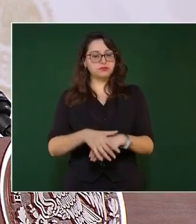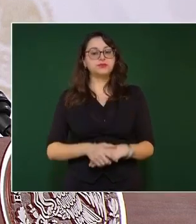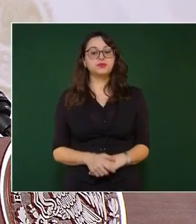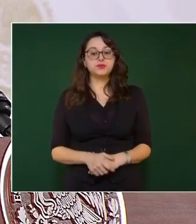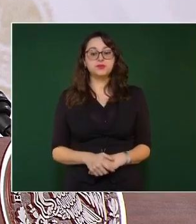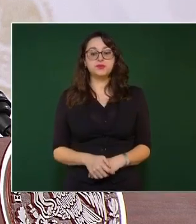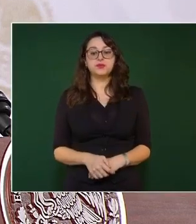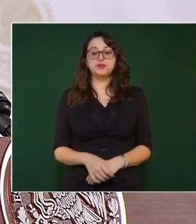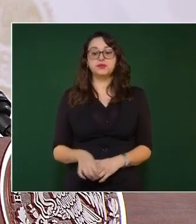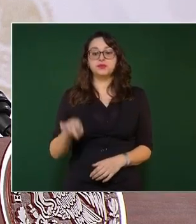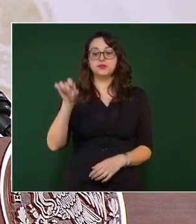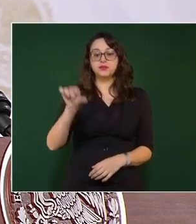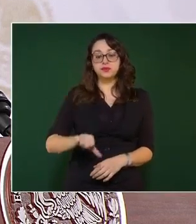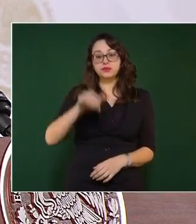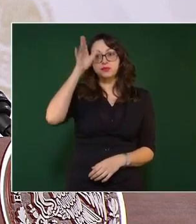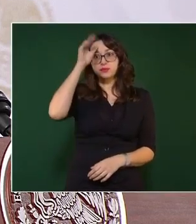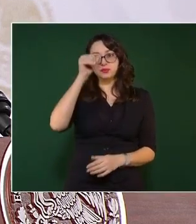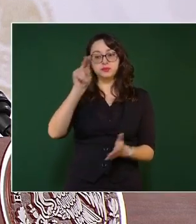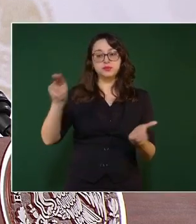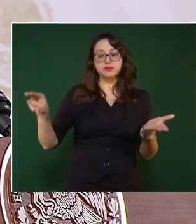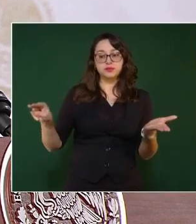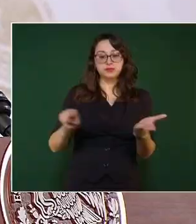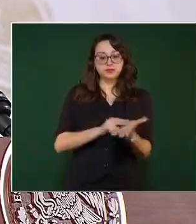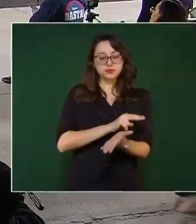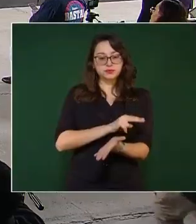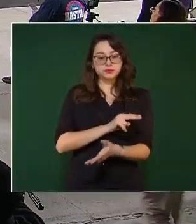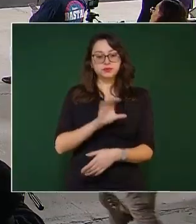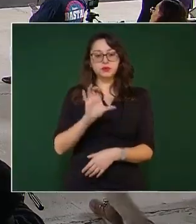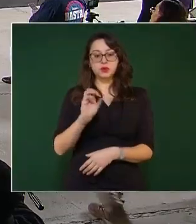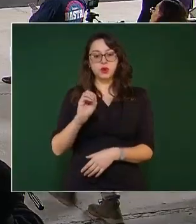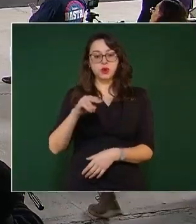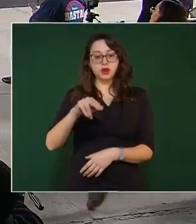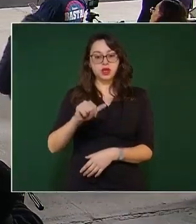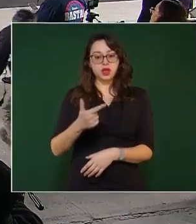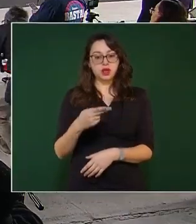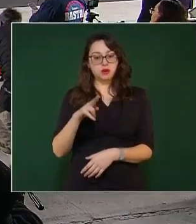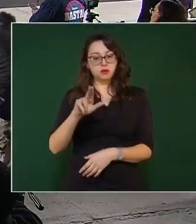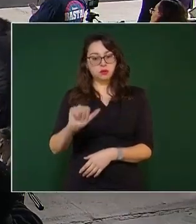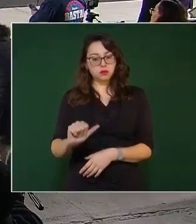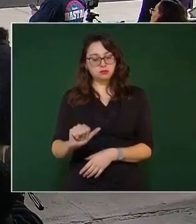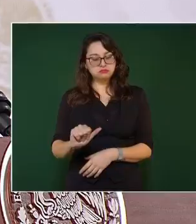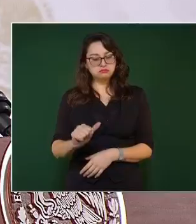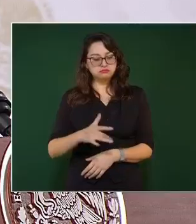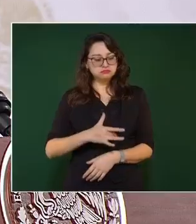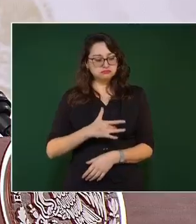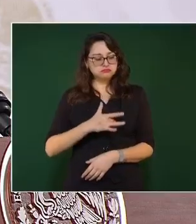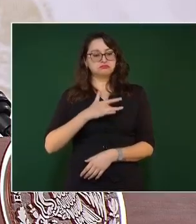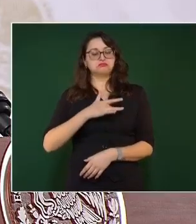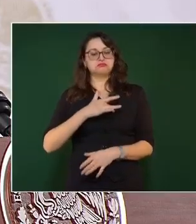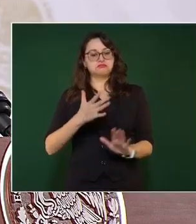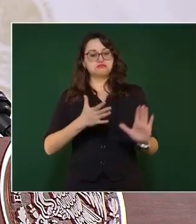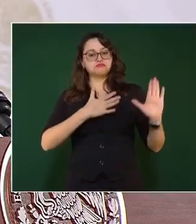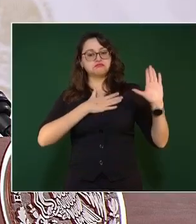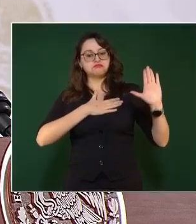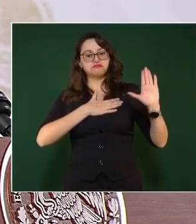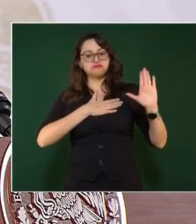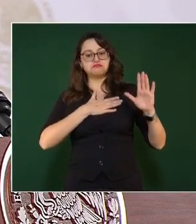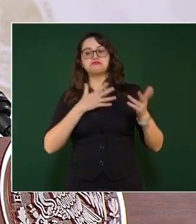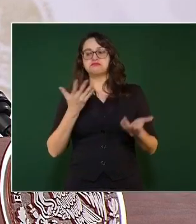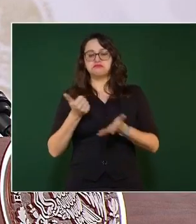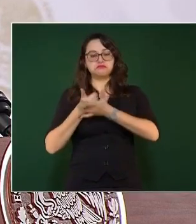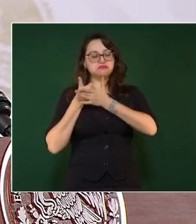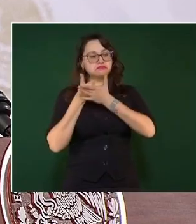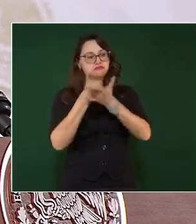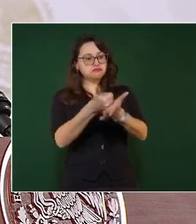Vamos a firmar un convenio en el cual la Comisión Nacional del Agua se compromete a otorgar la asistencia